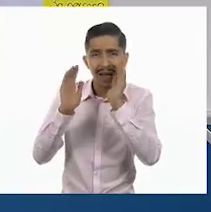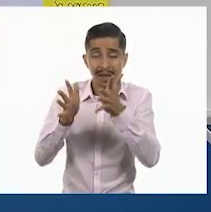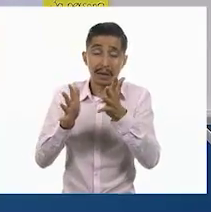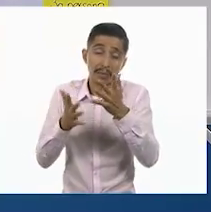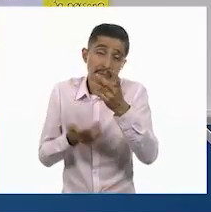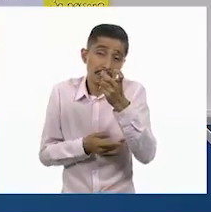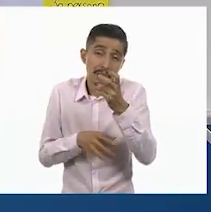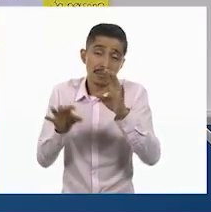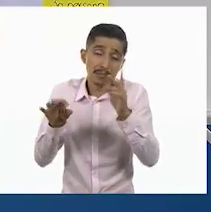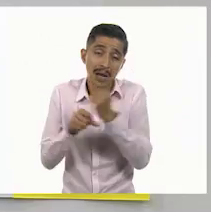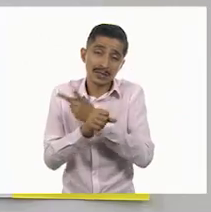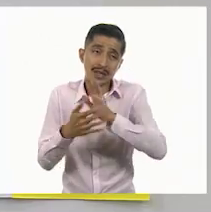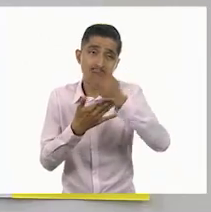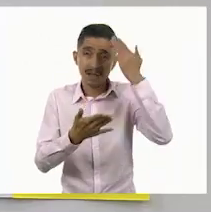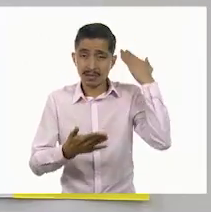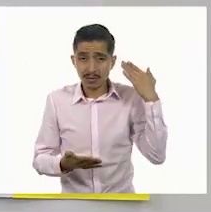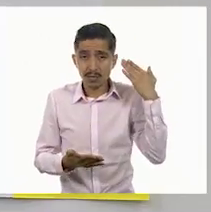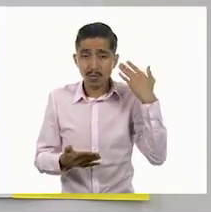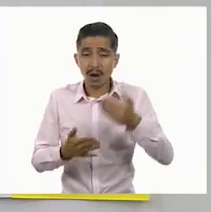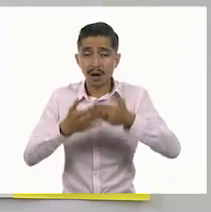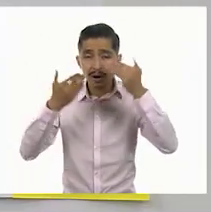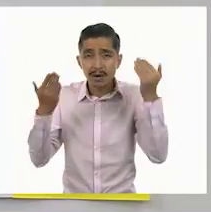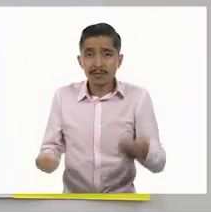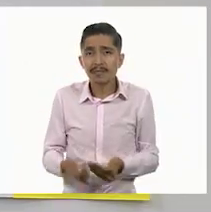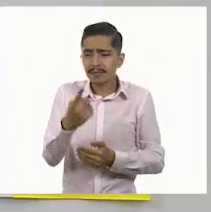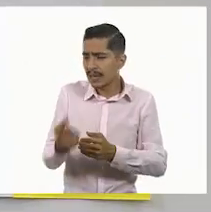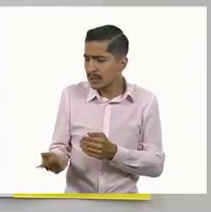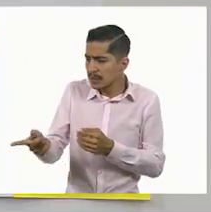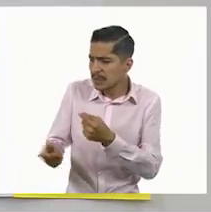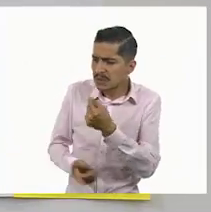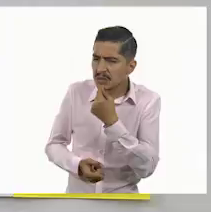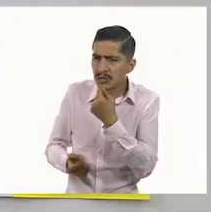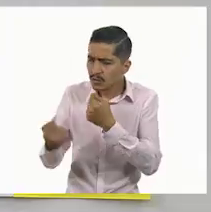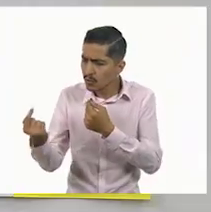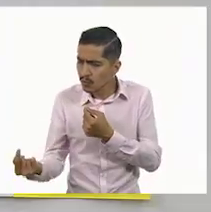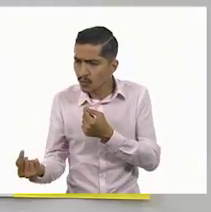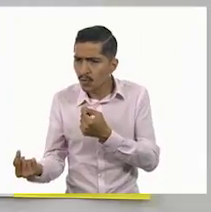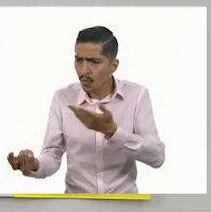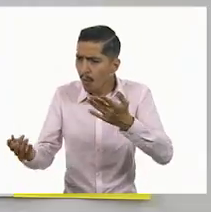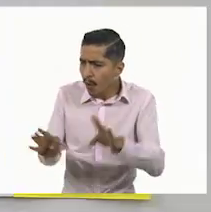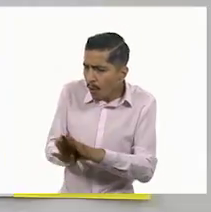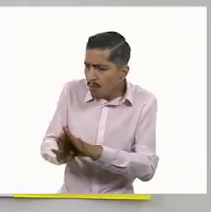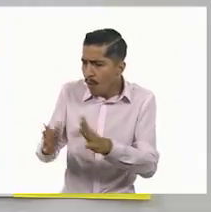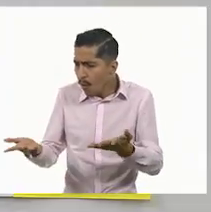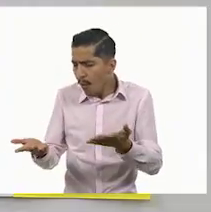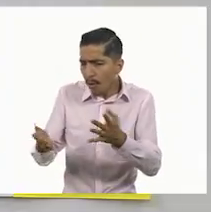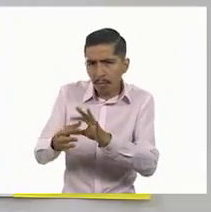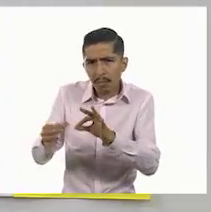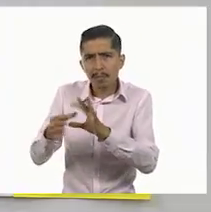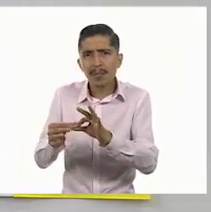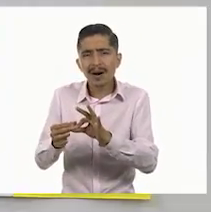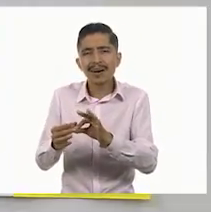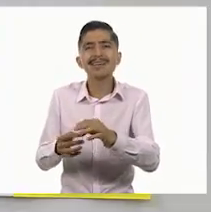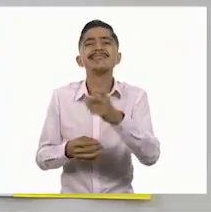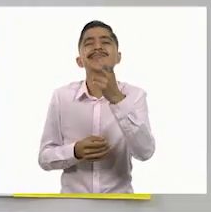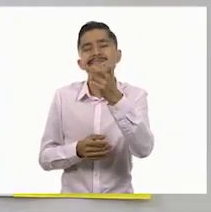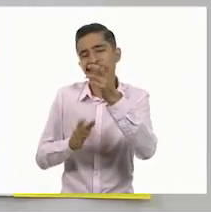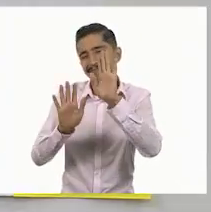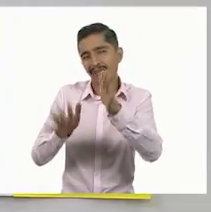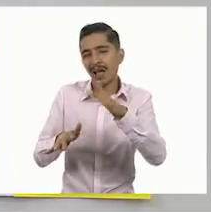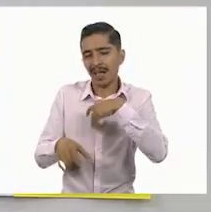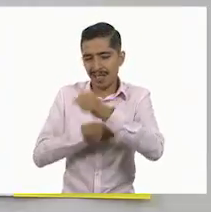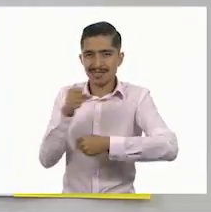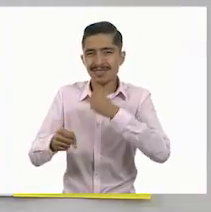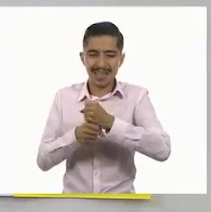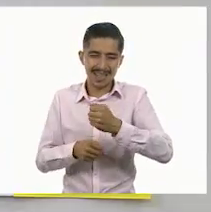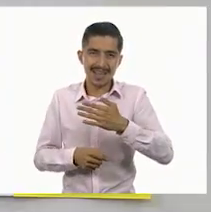un acontecimiento pasado. Y después hablamos de su infancia. Sí. Obviamente que nosotras lo manejamos así porque ya la edad que tenemos,